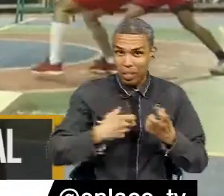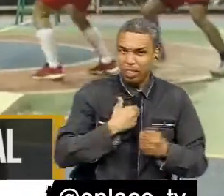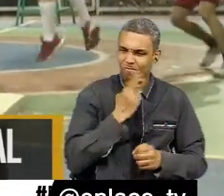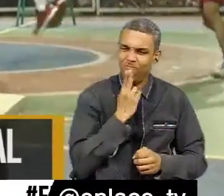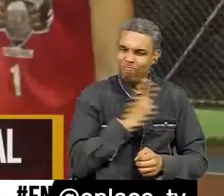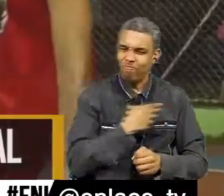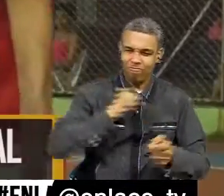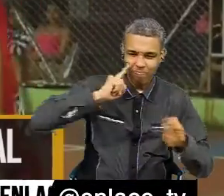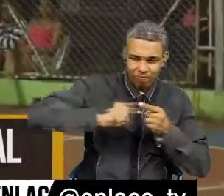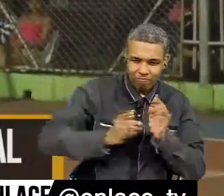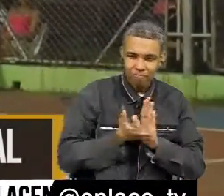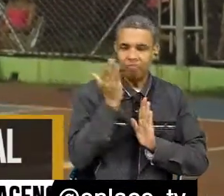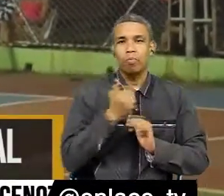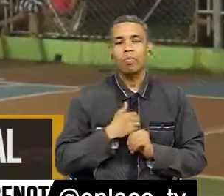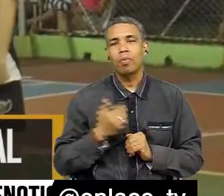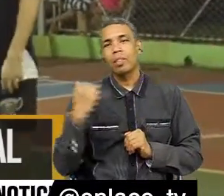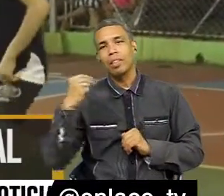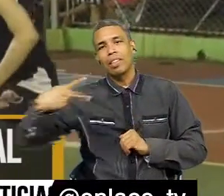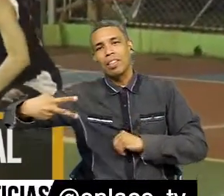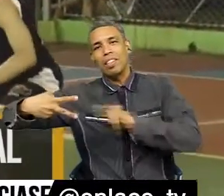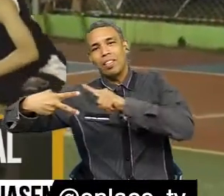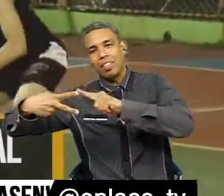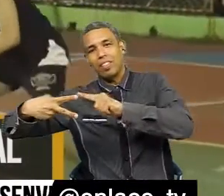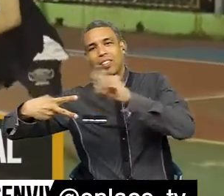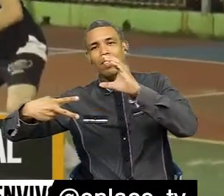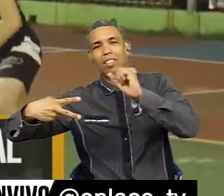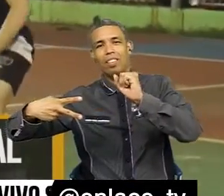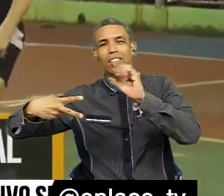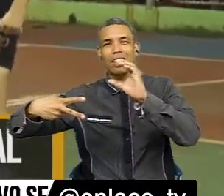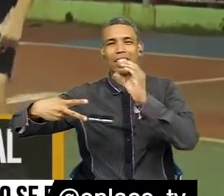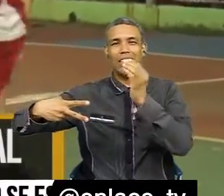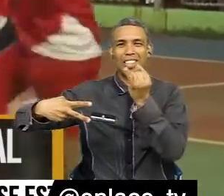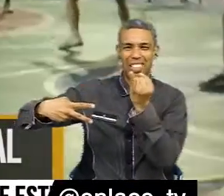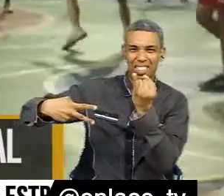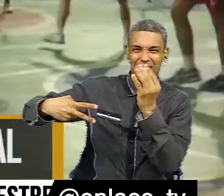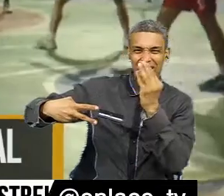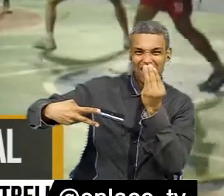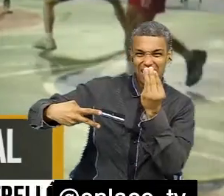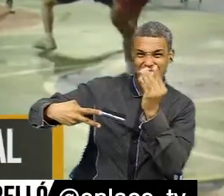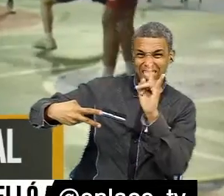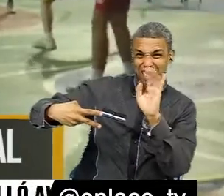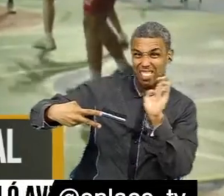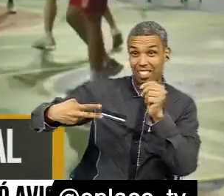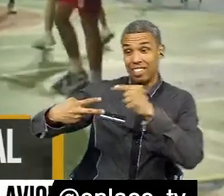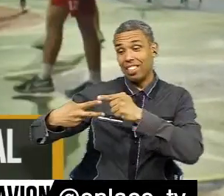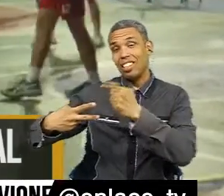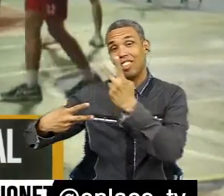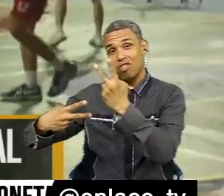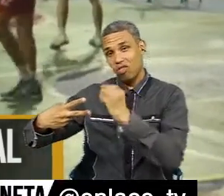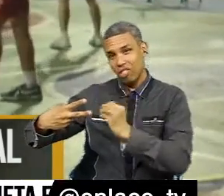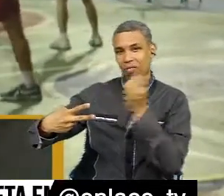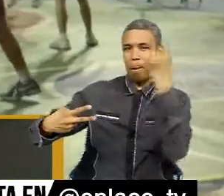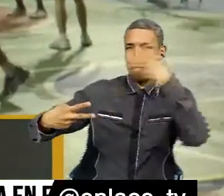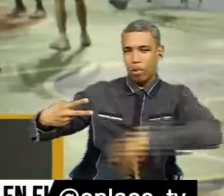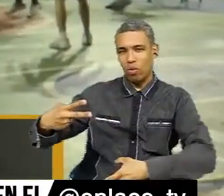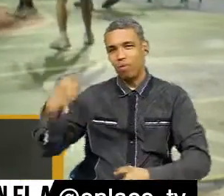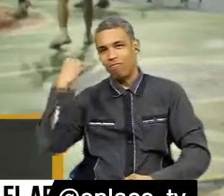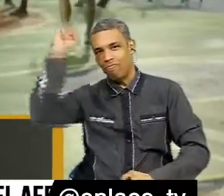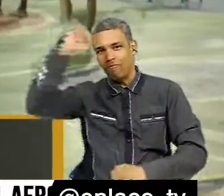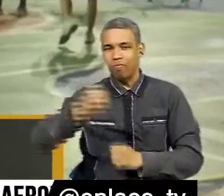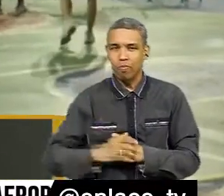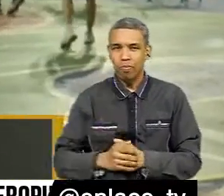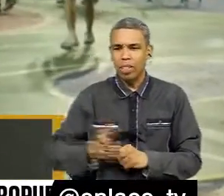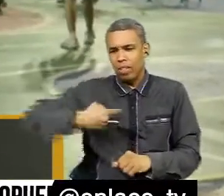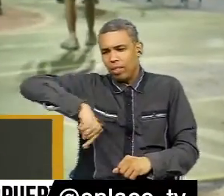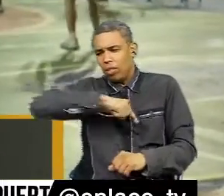Caciques concluyó 2-0 a favor de los primeros. El equipo de nosotros trae un proceso ya de 3 años, llevamos formando